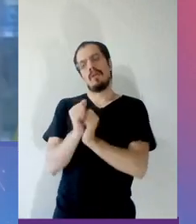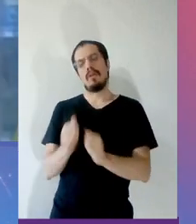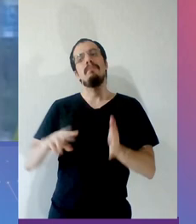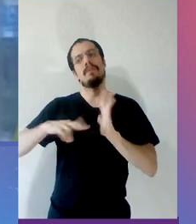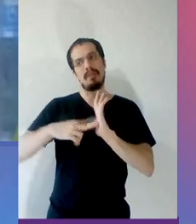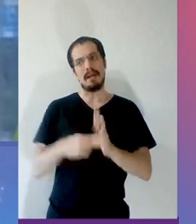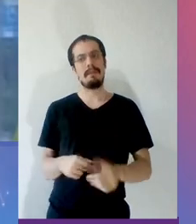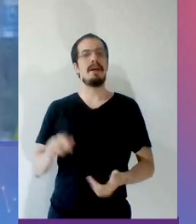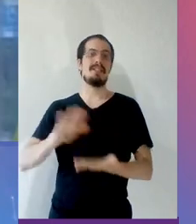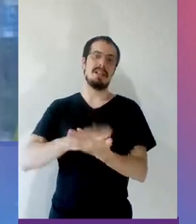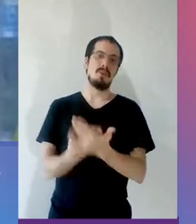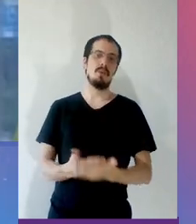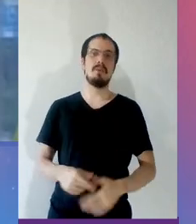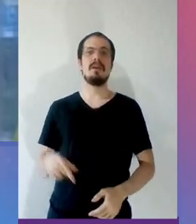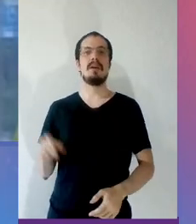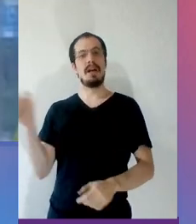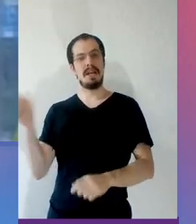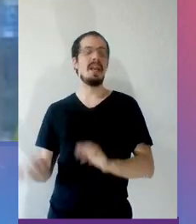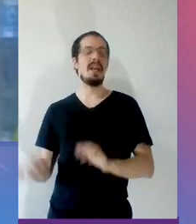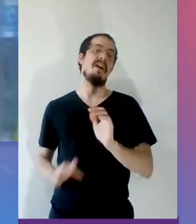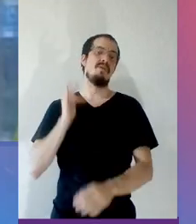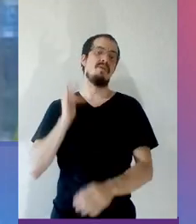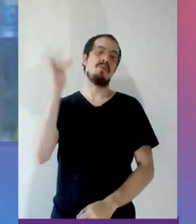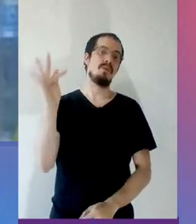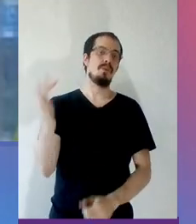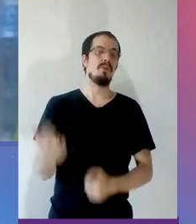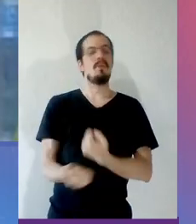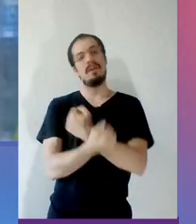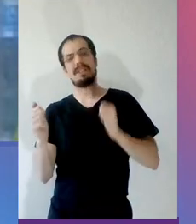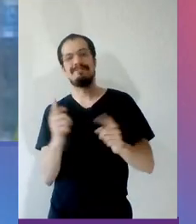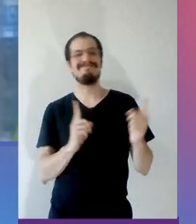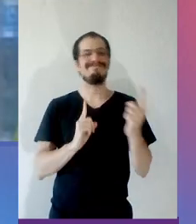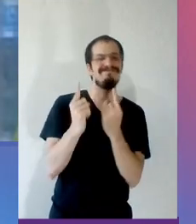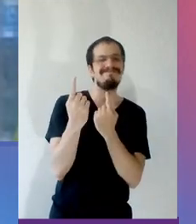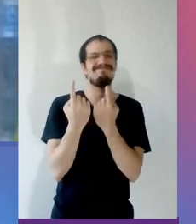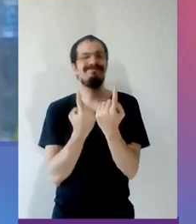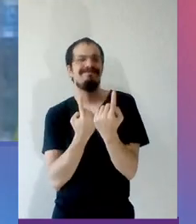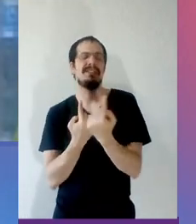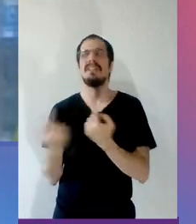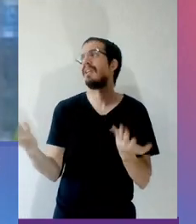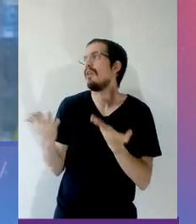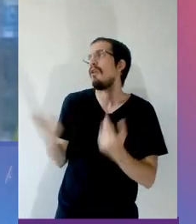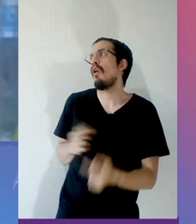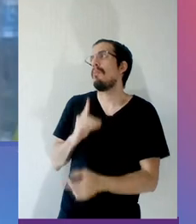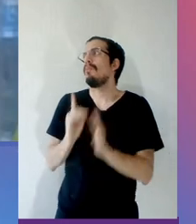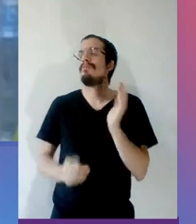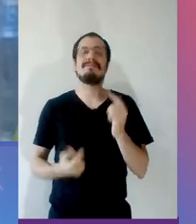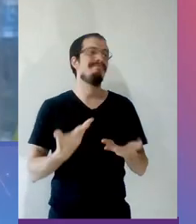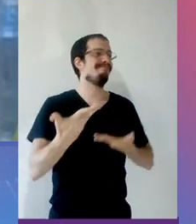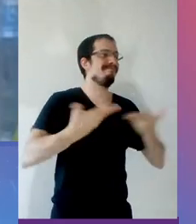a tener en un futuro a lo mejor vínculos más inestables, que van a tener